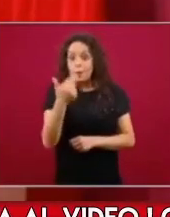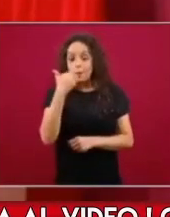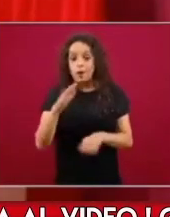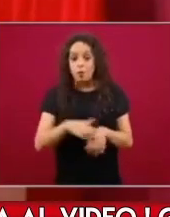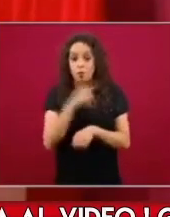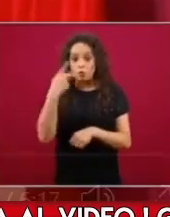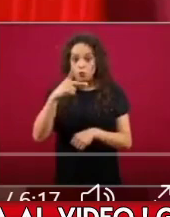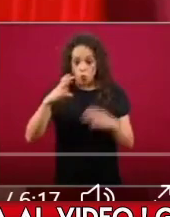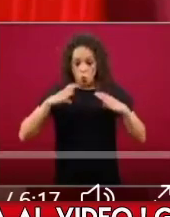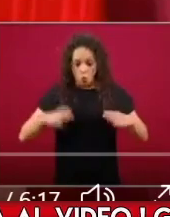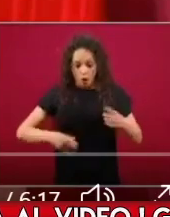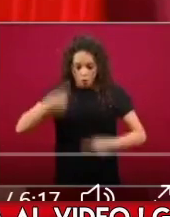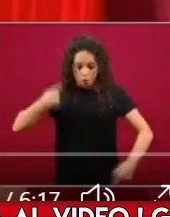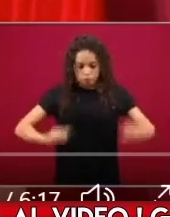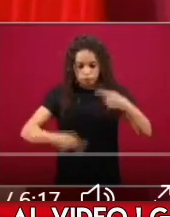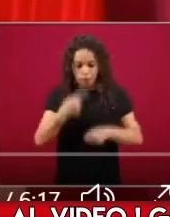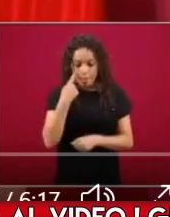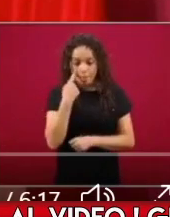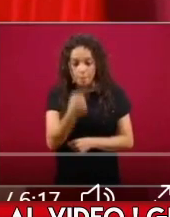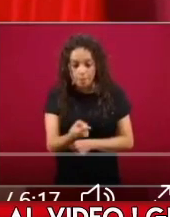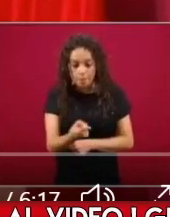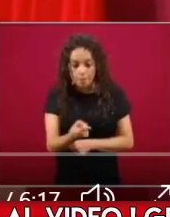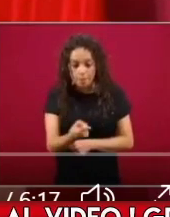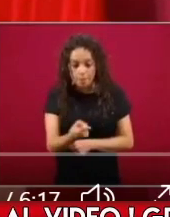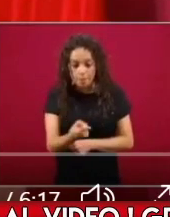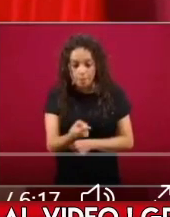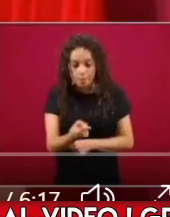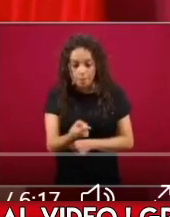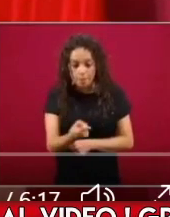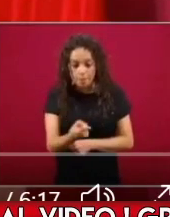precipiten la ocurrencia de la diabetes